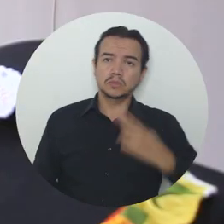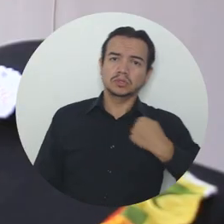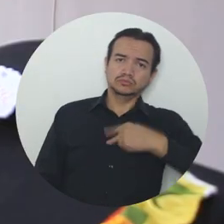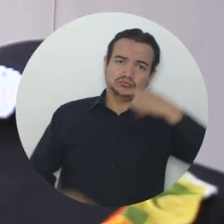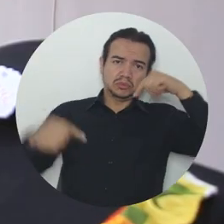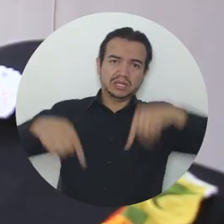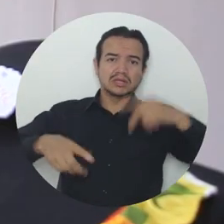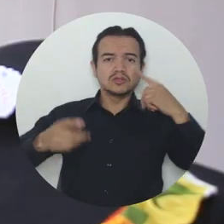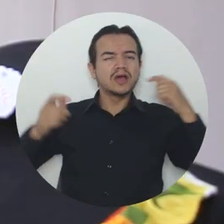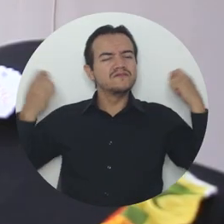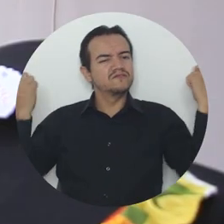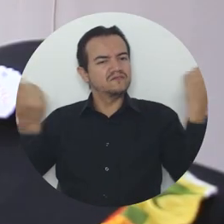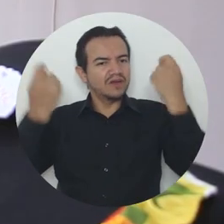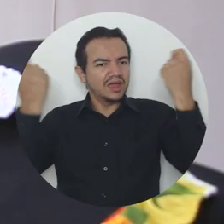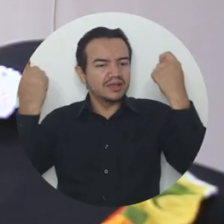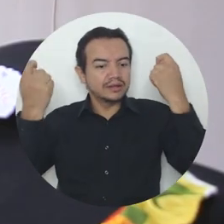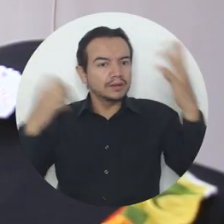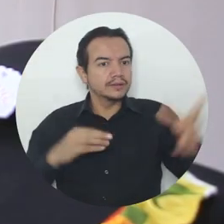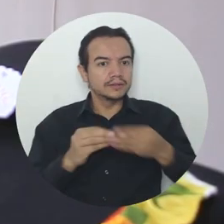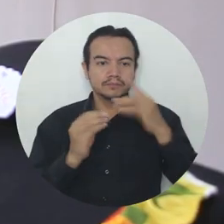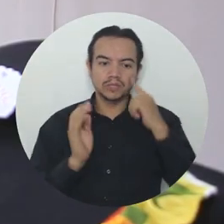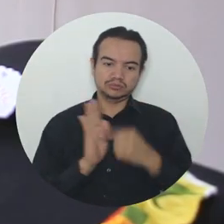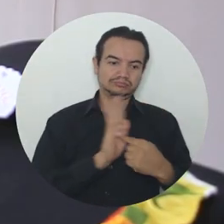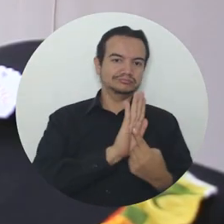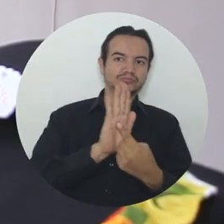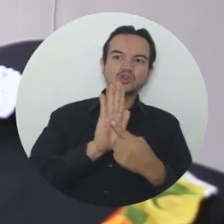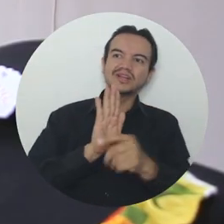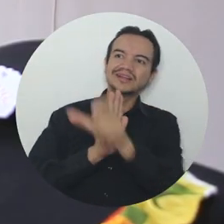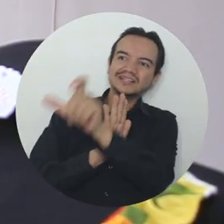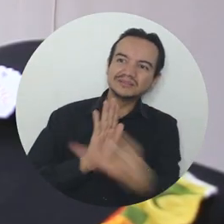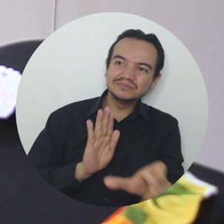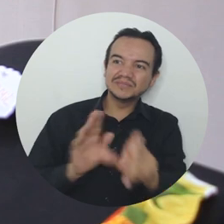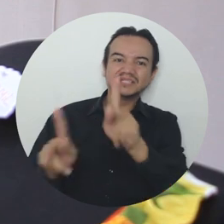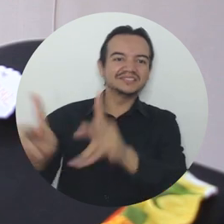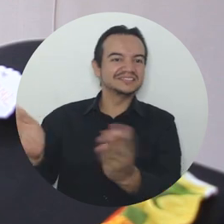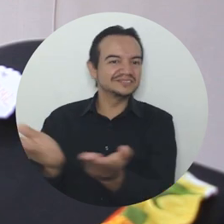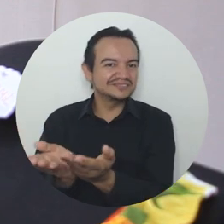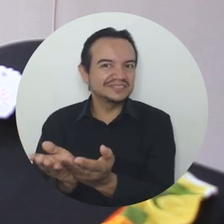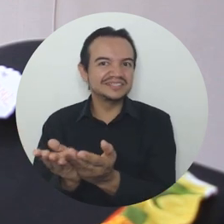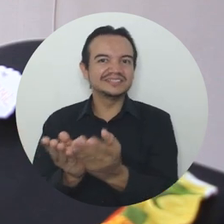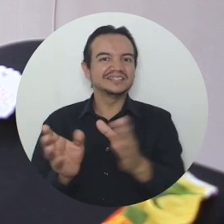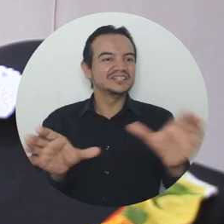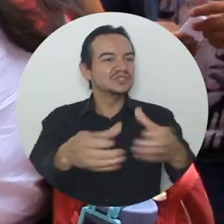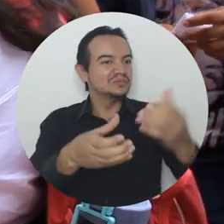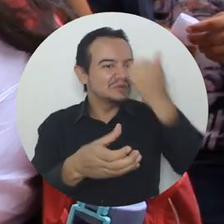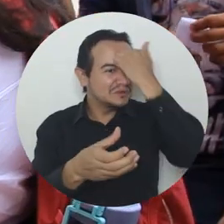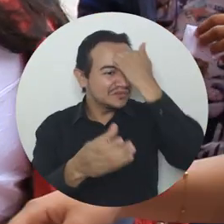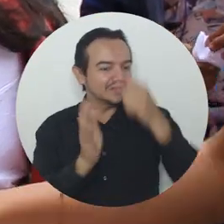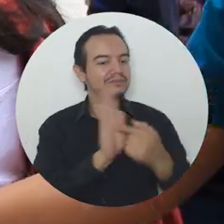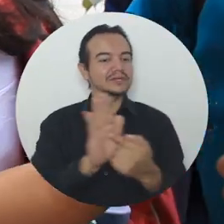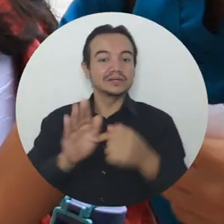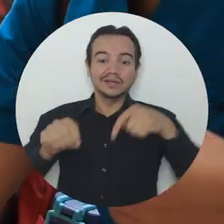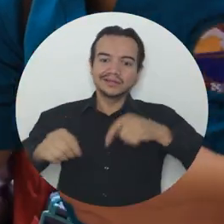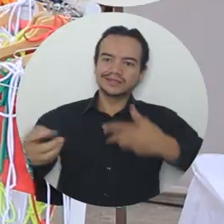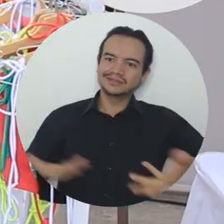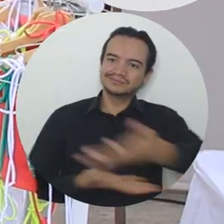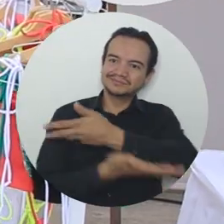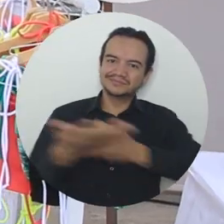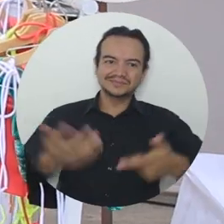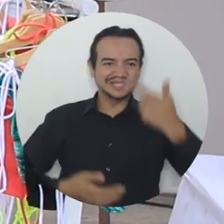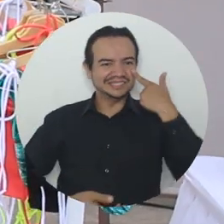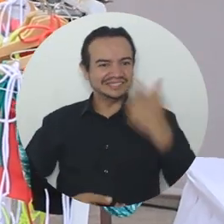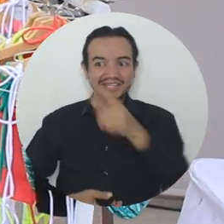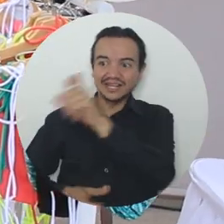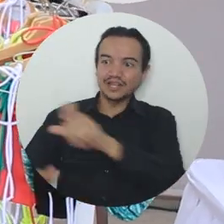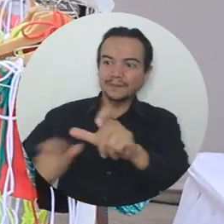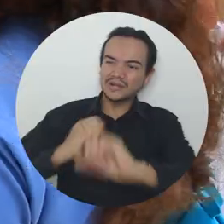solamente vendemos, sino que nos damos a conocer aquí con todo el estudiantado, con los docentes. La verdad que el ambiente es muy